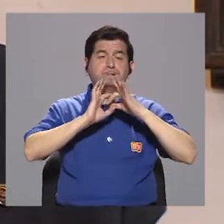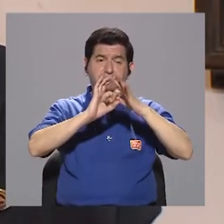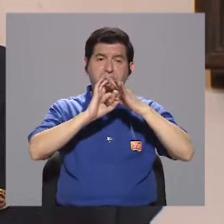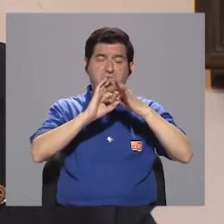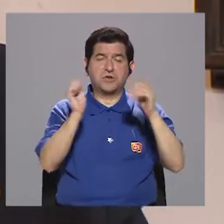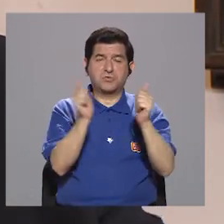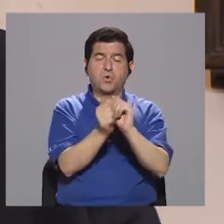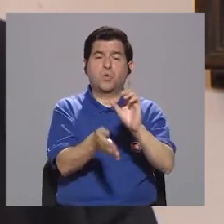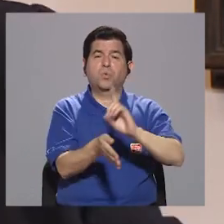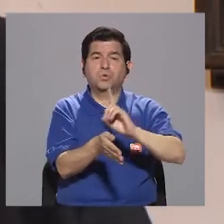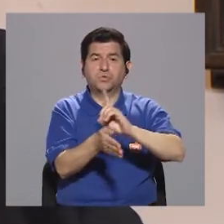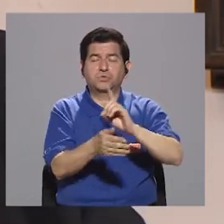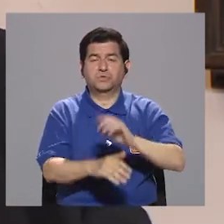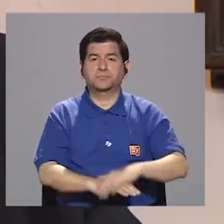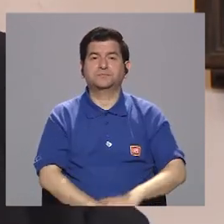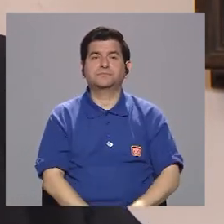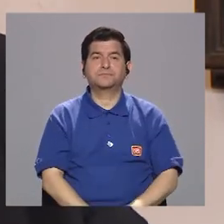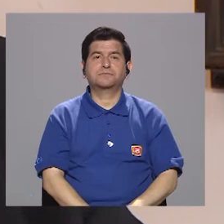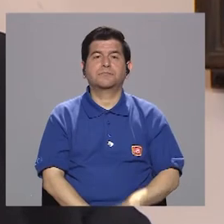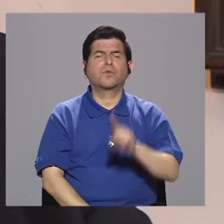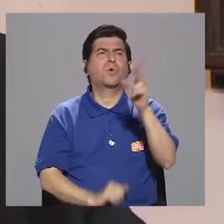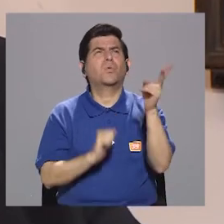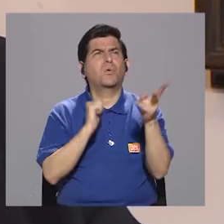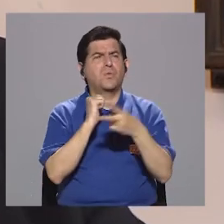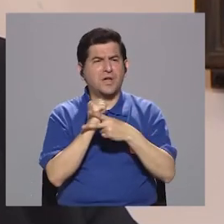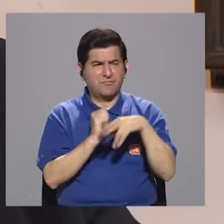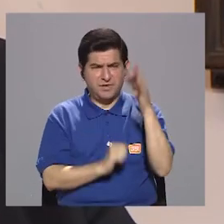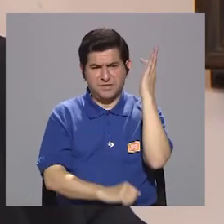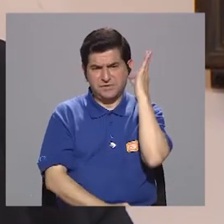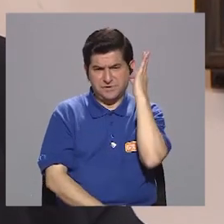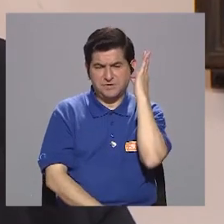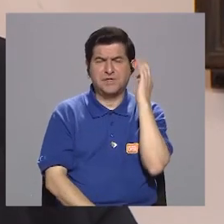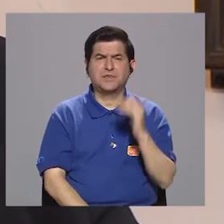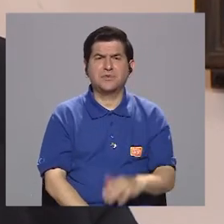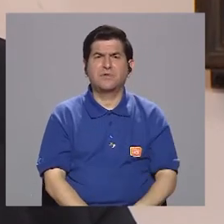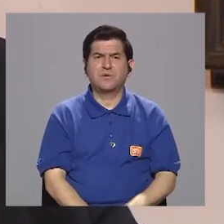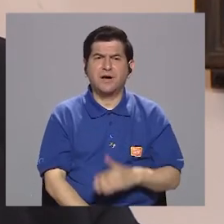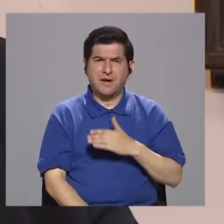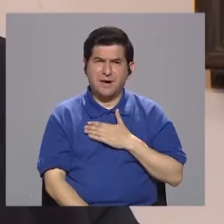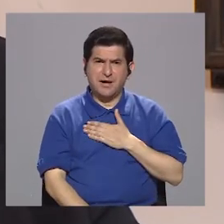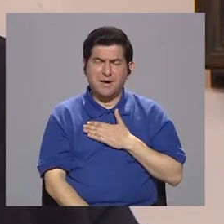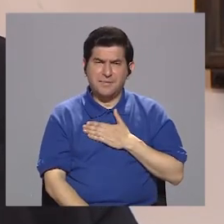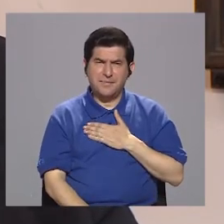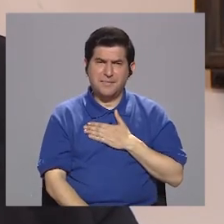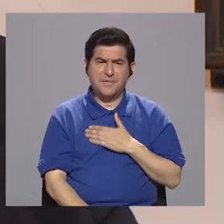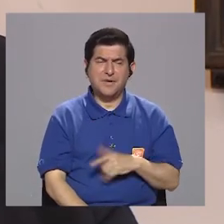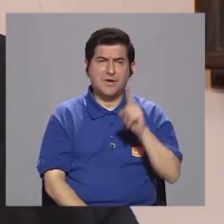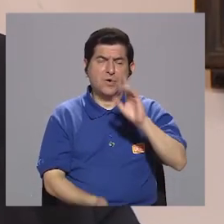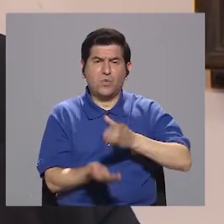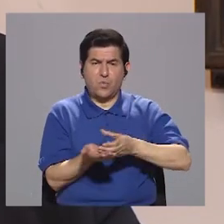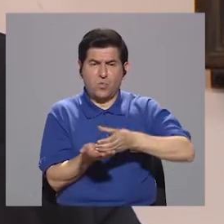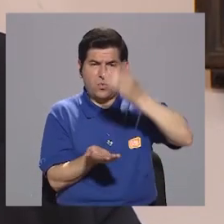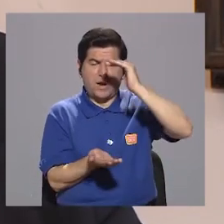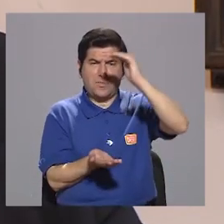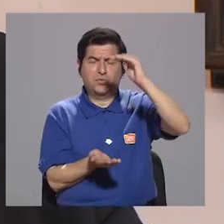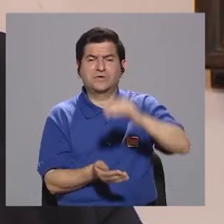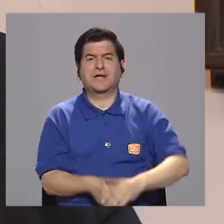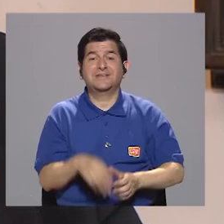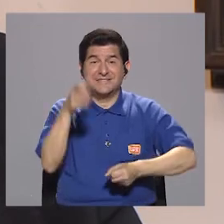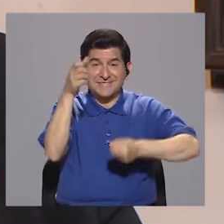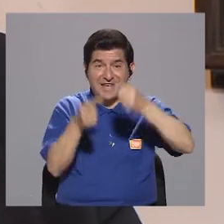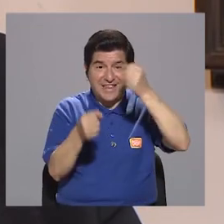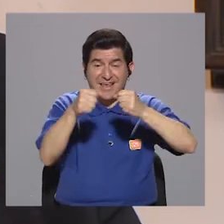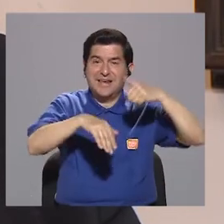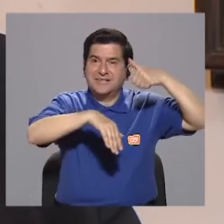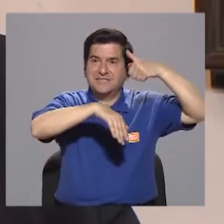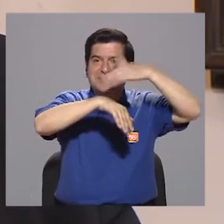relación con el doctor. Y una vez una señora me llevó una botella de leche para